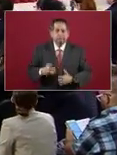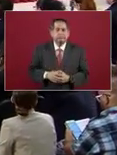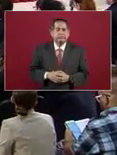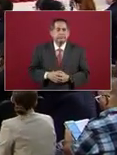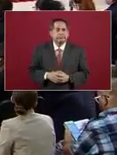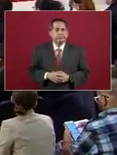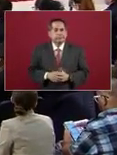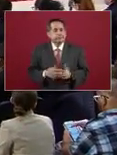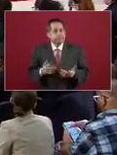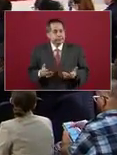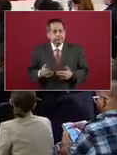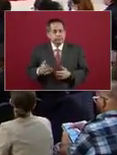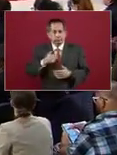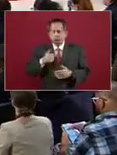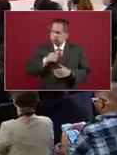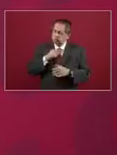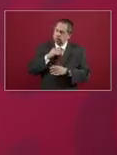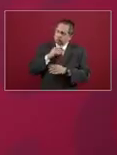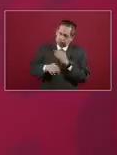y voy a cumplir.